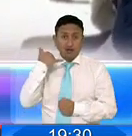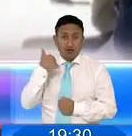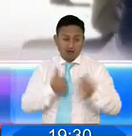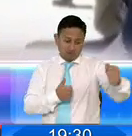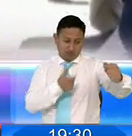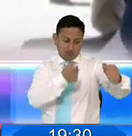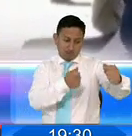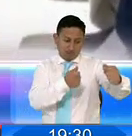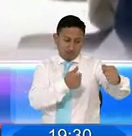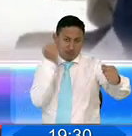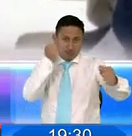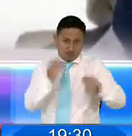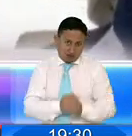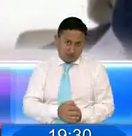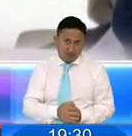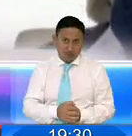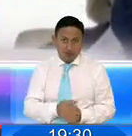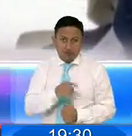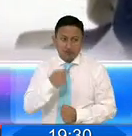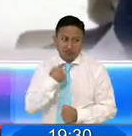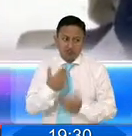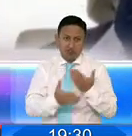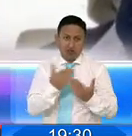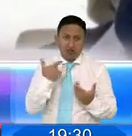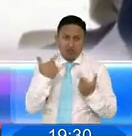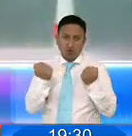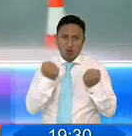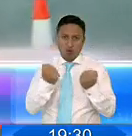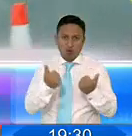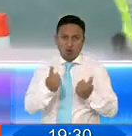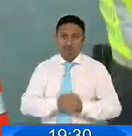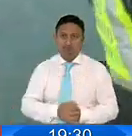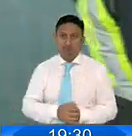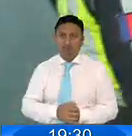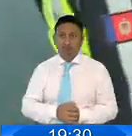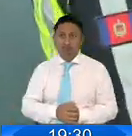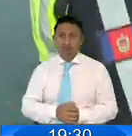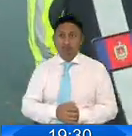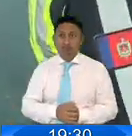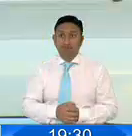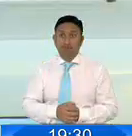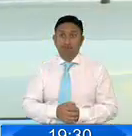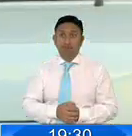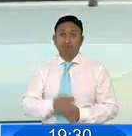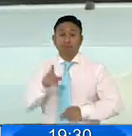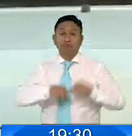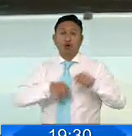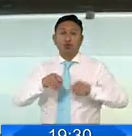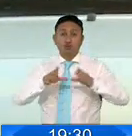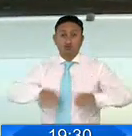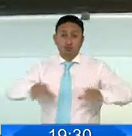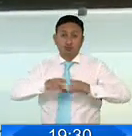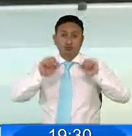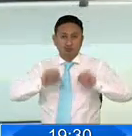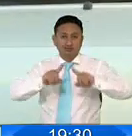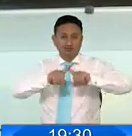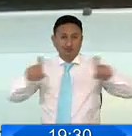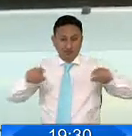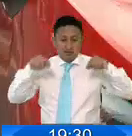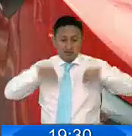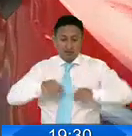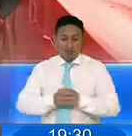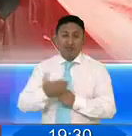digitalmente hablando. Entonces esto no nos permite tener un buen control. Se mantendrán las excepciones para ciertos sectores que se han